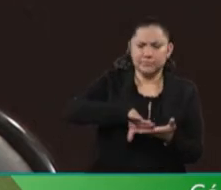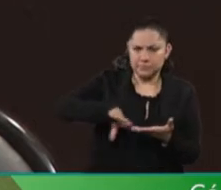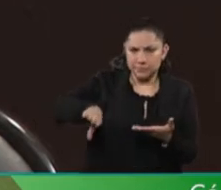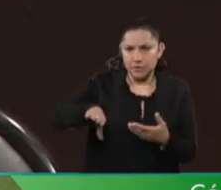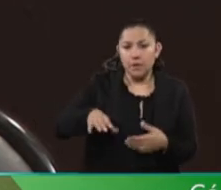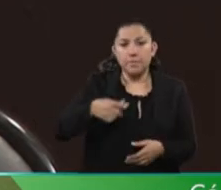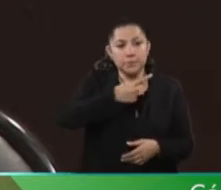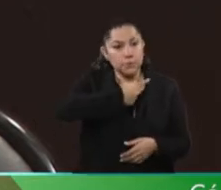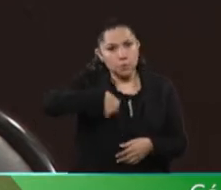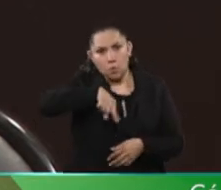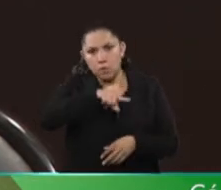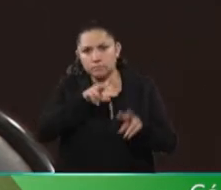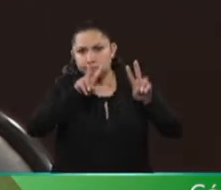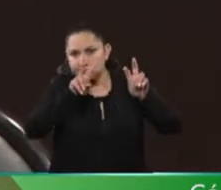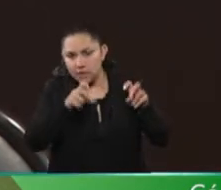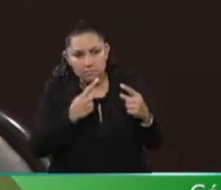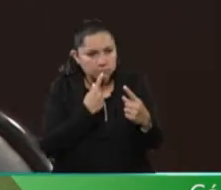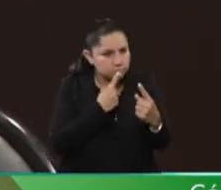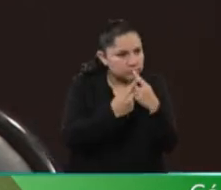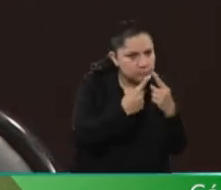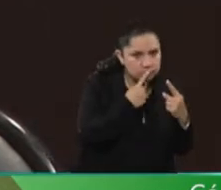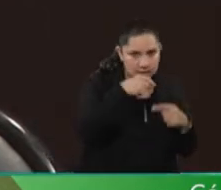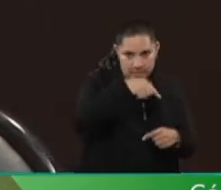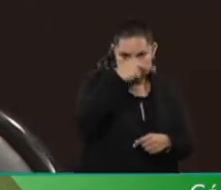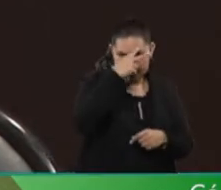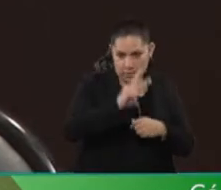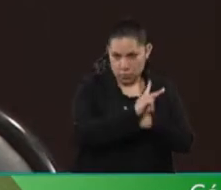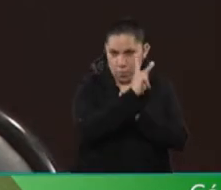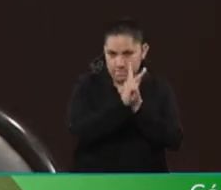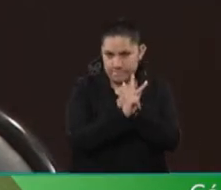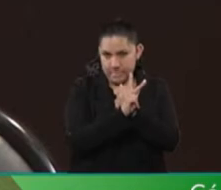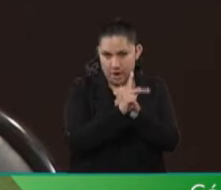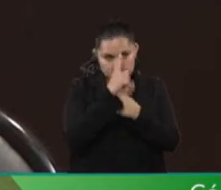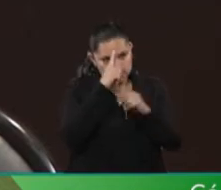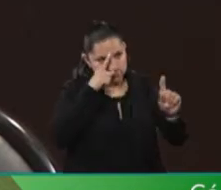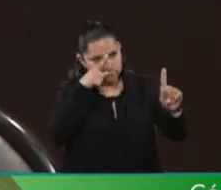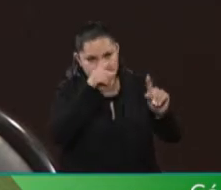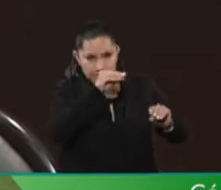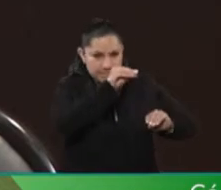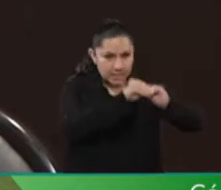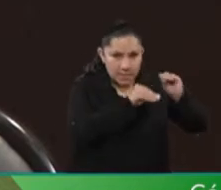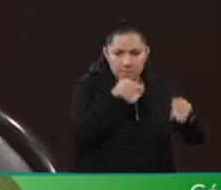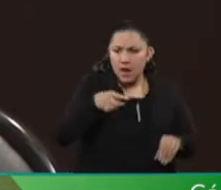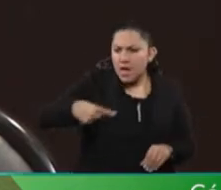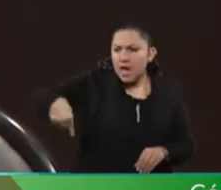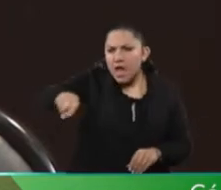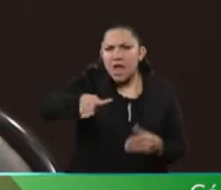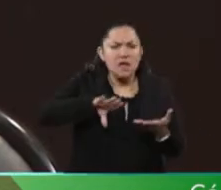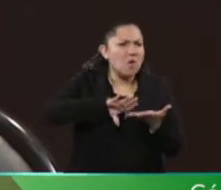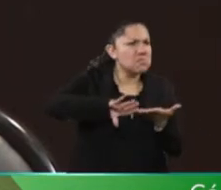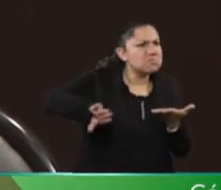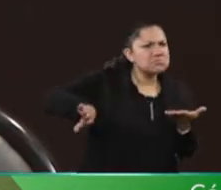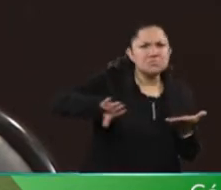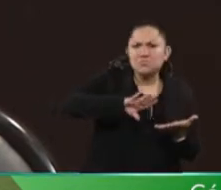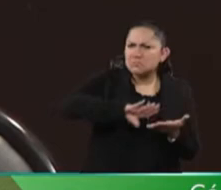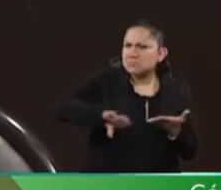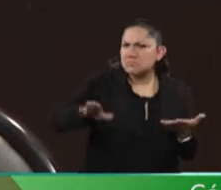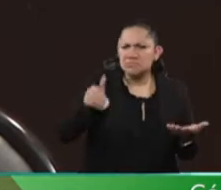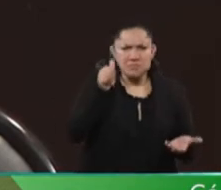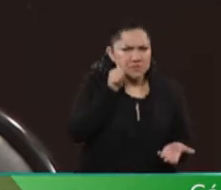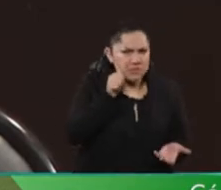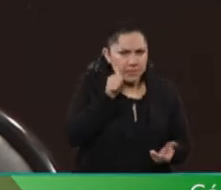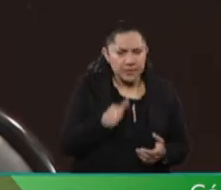discusiones y del diseño de país que aquí tratamos diariamente estoy hablando de los jóvenes